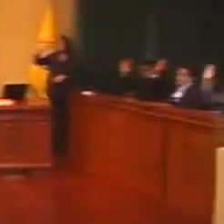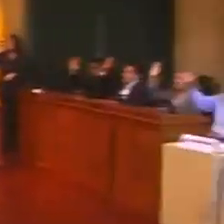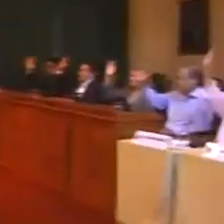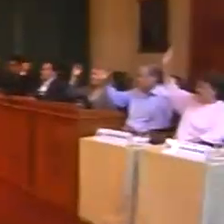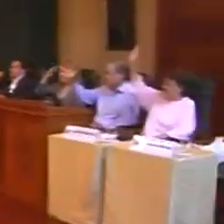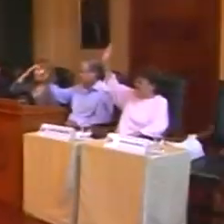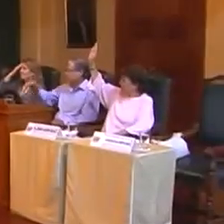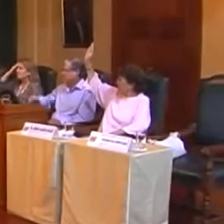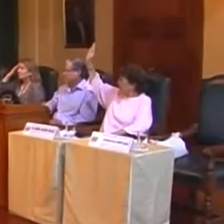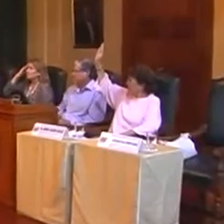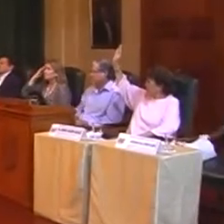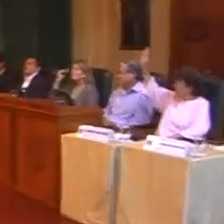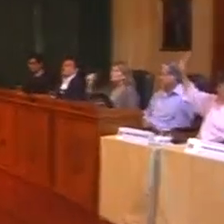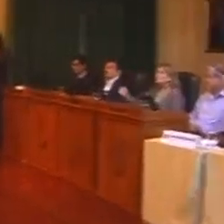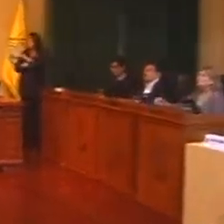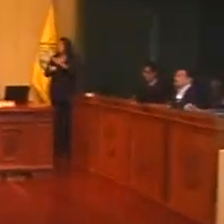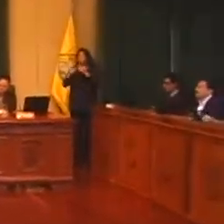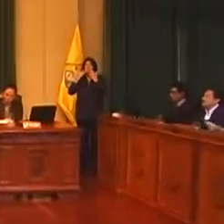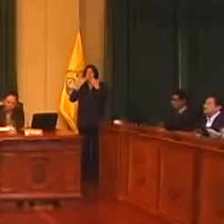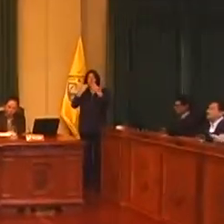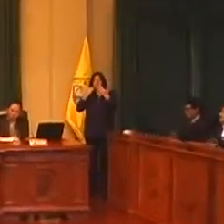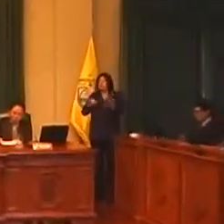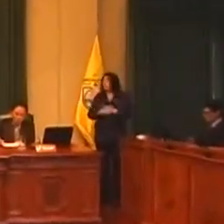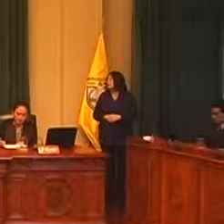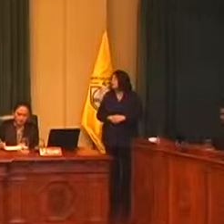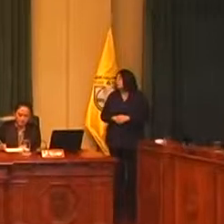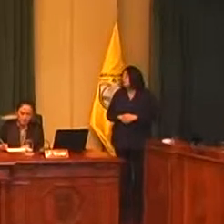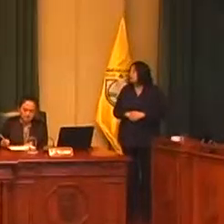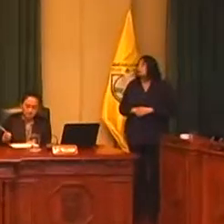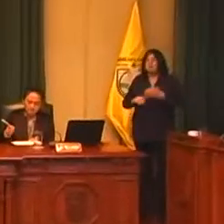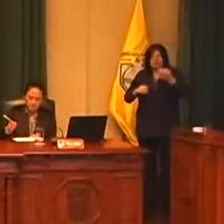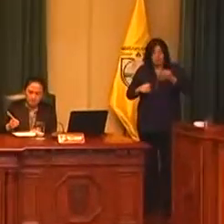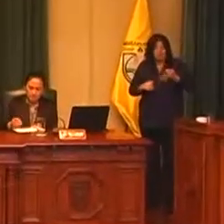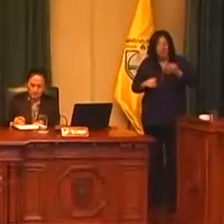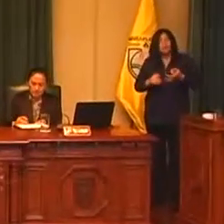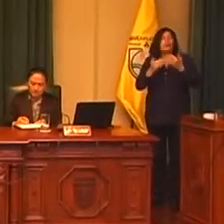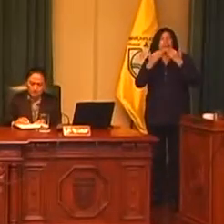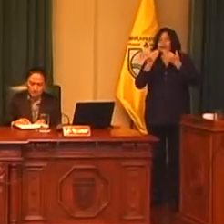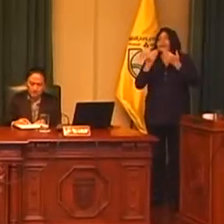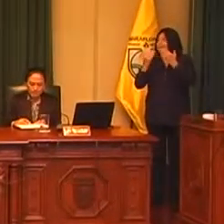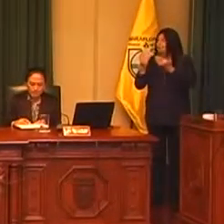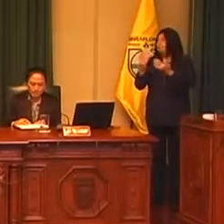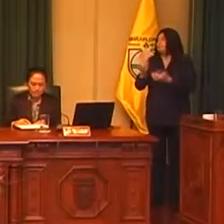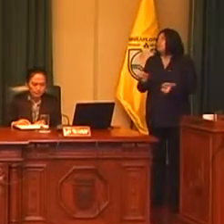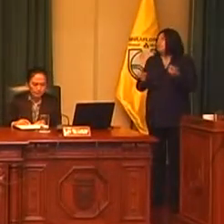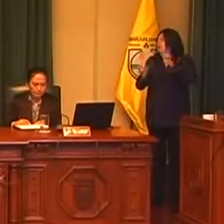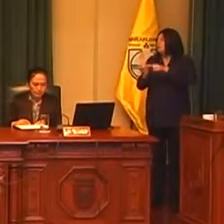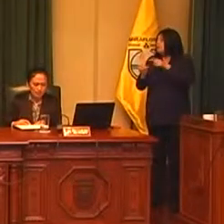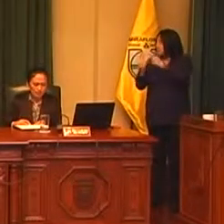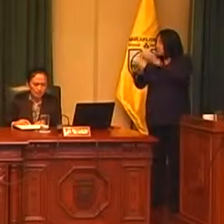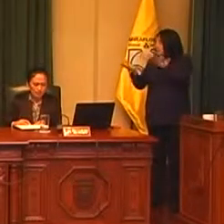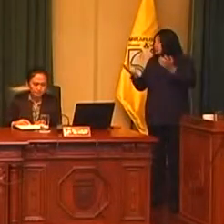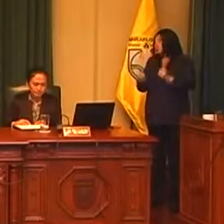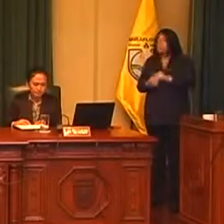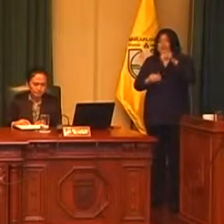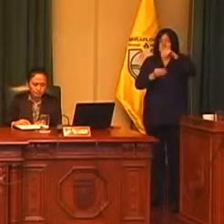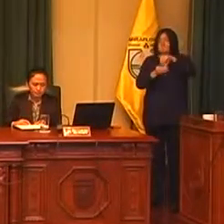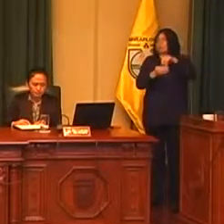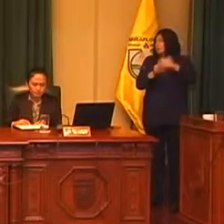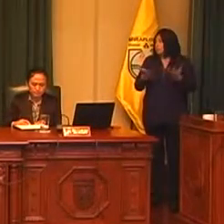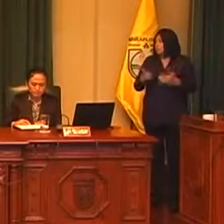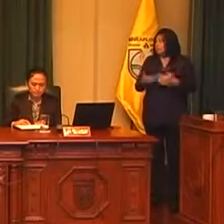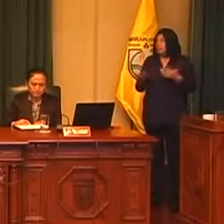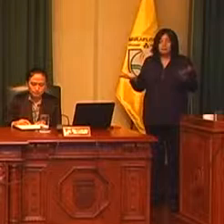Se ha votado y se ha aprobado por unanimidad. Muchísimas gracias. Realmente agradezco mucho la participación en ese sentido y la votación.